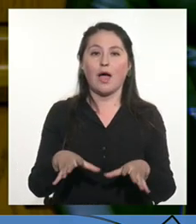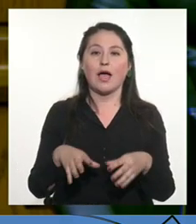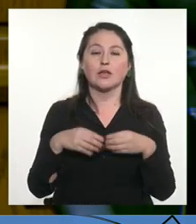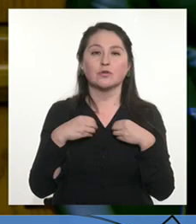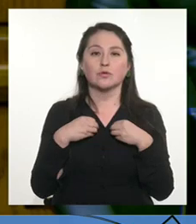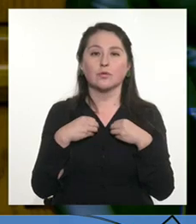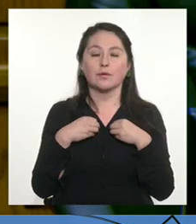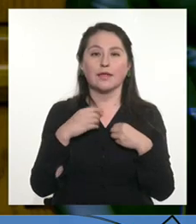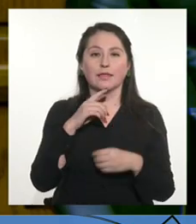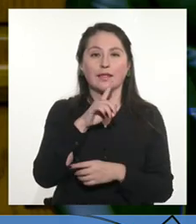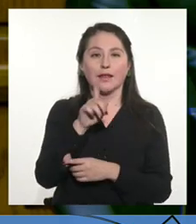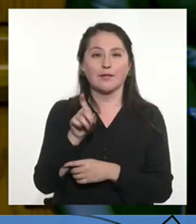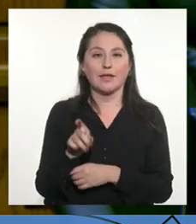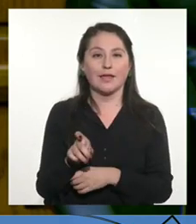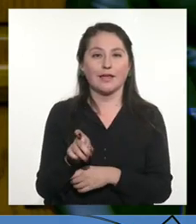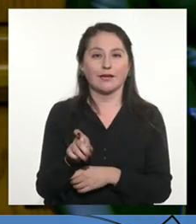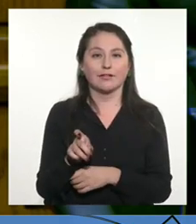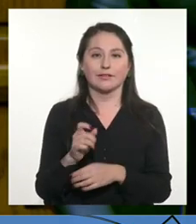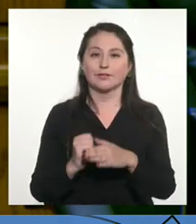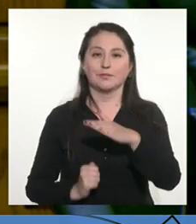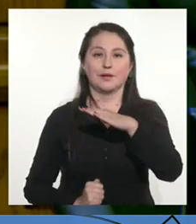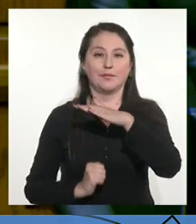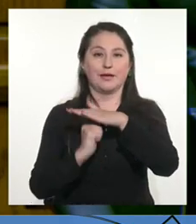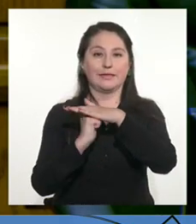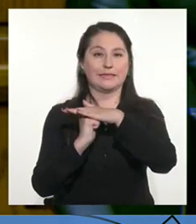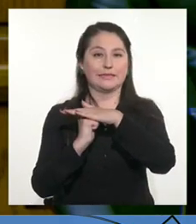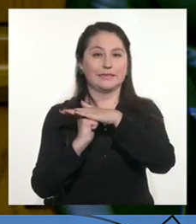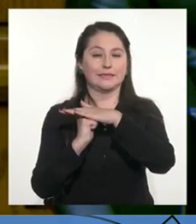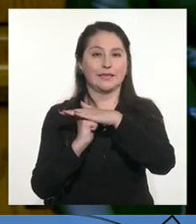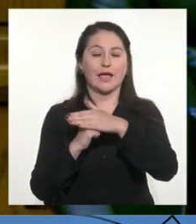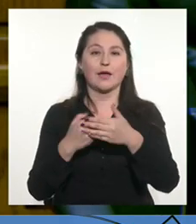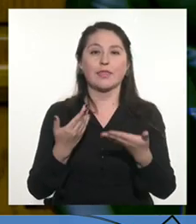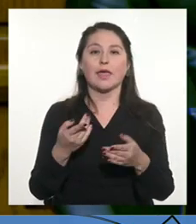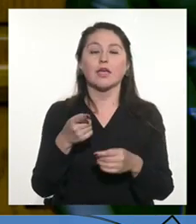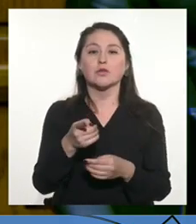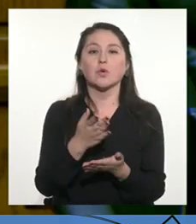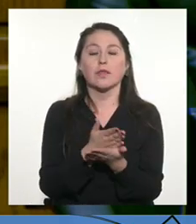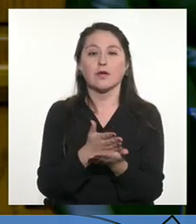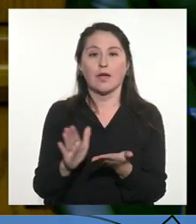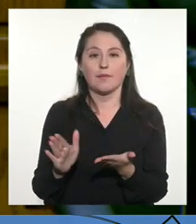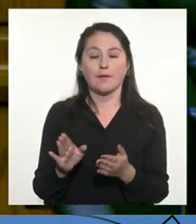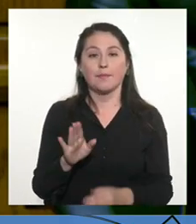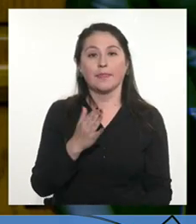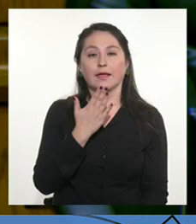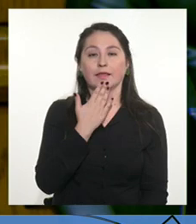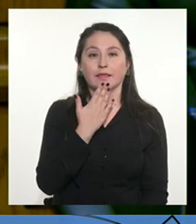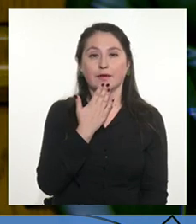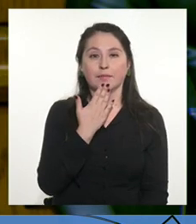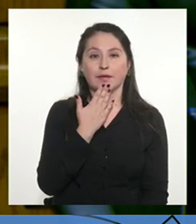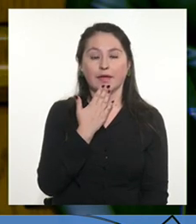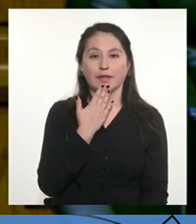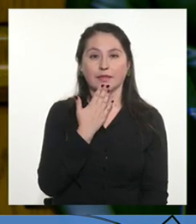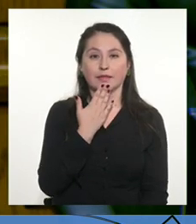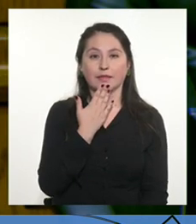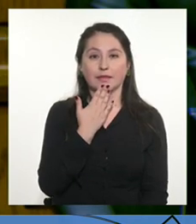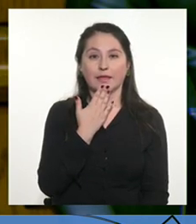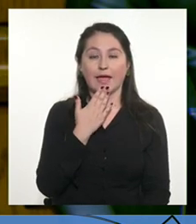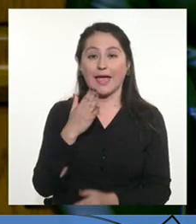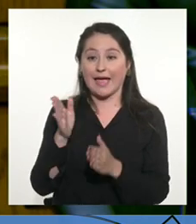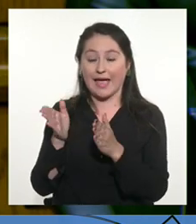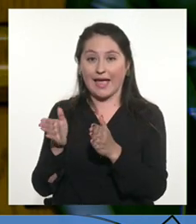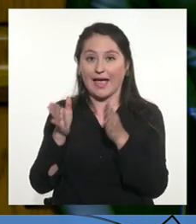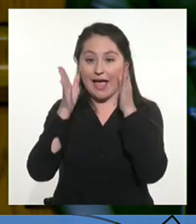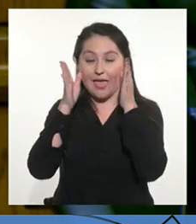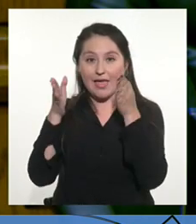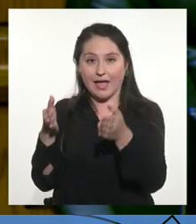de la corte suprema de justicia a los efectos de su derogación asimismo en cada caso deberá determinarse